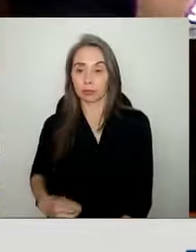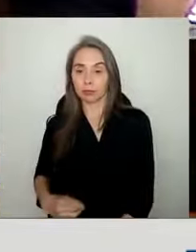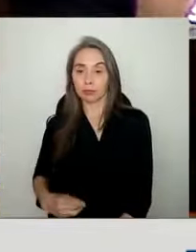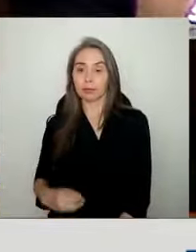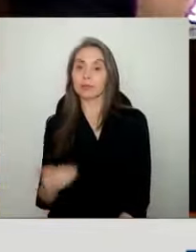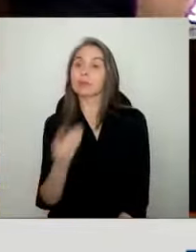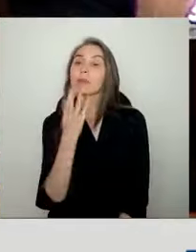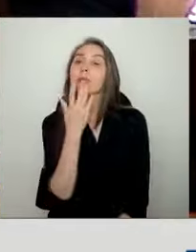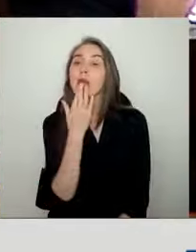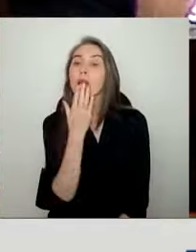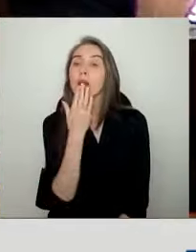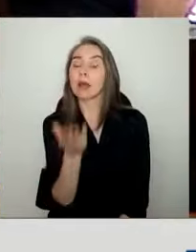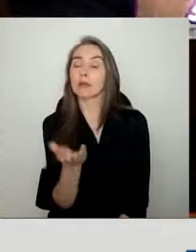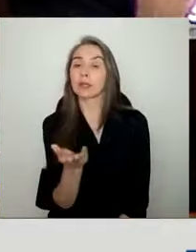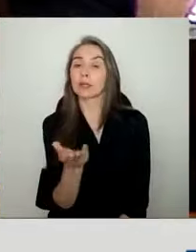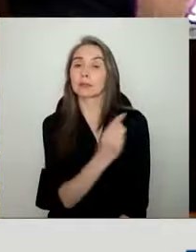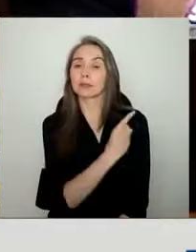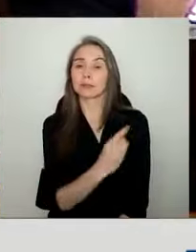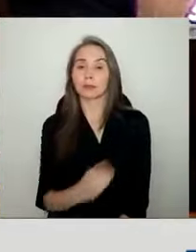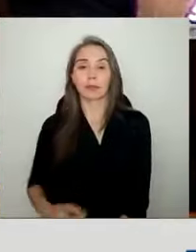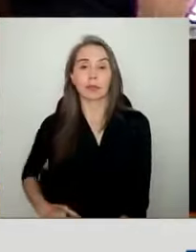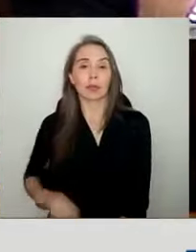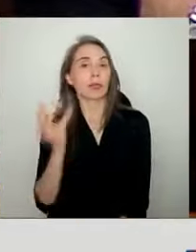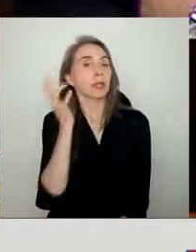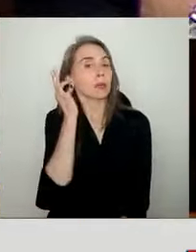palabra la diputada Flor